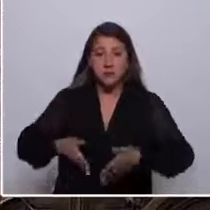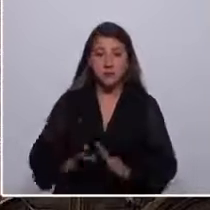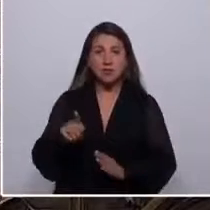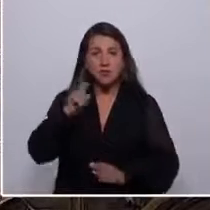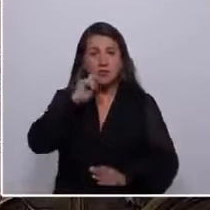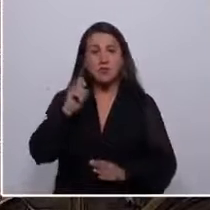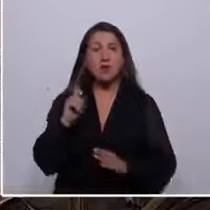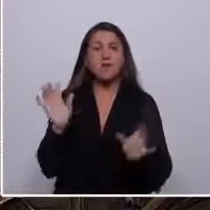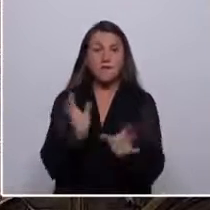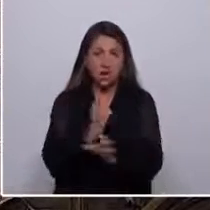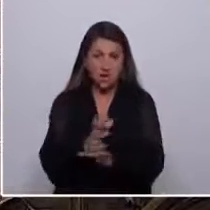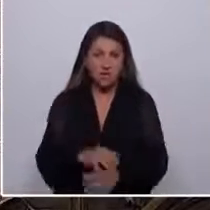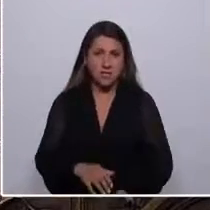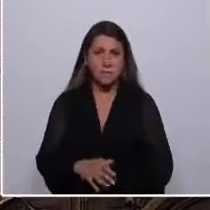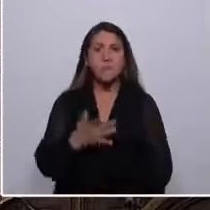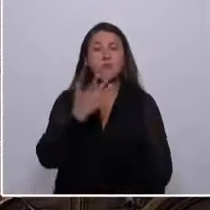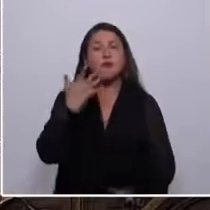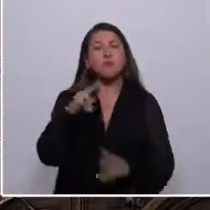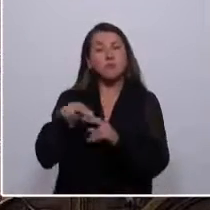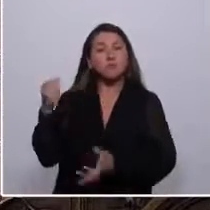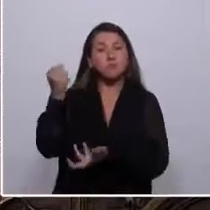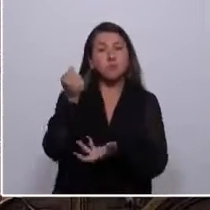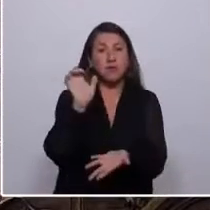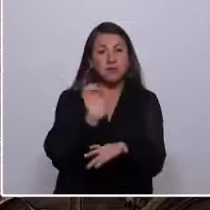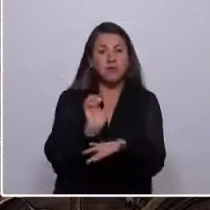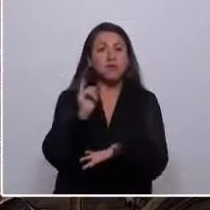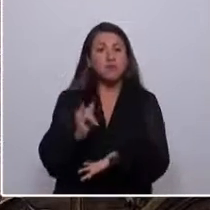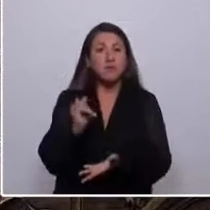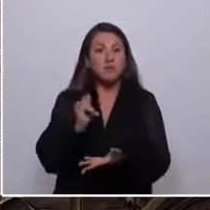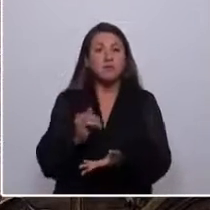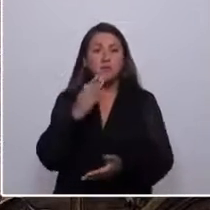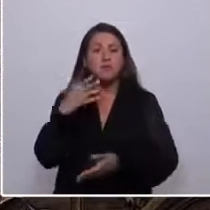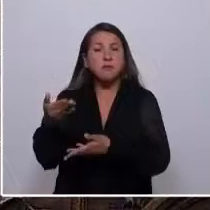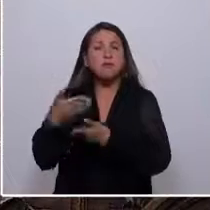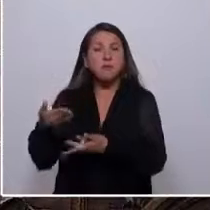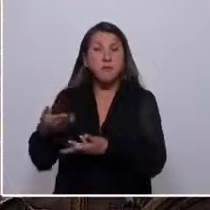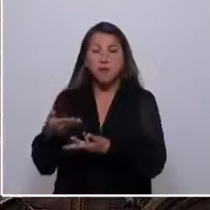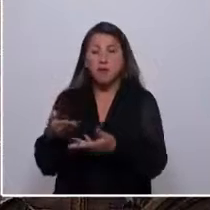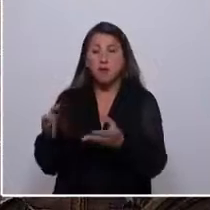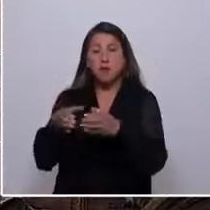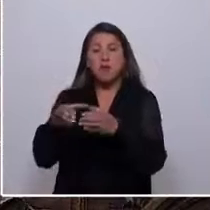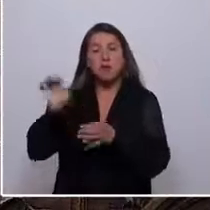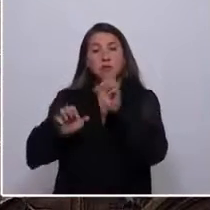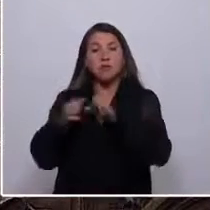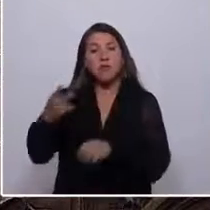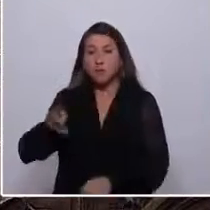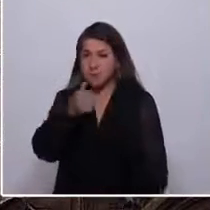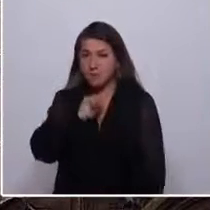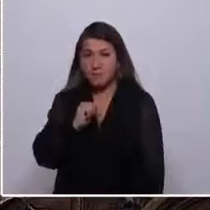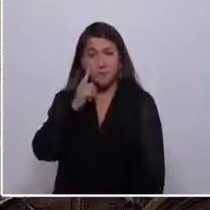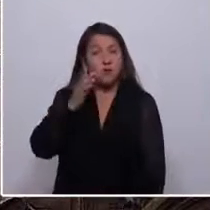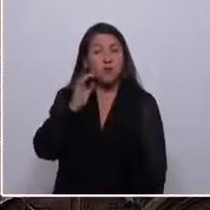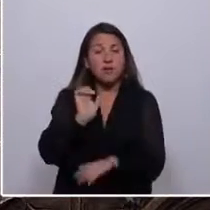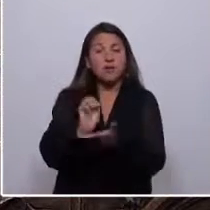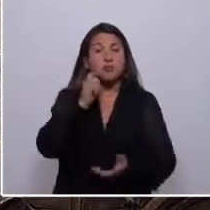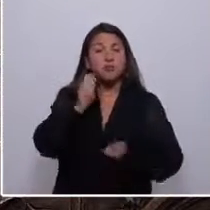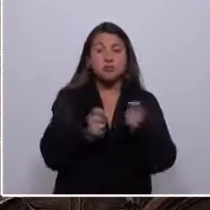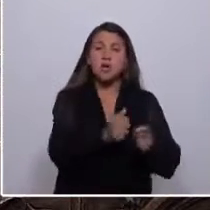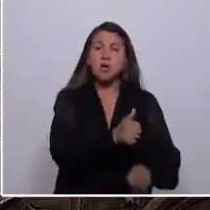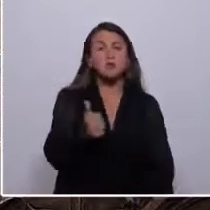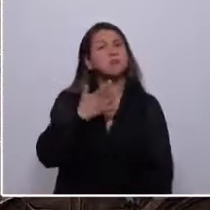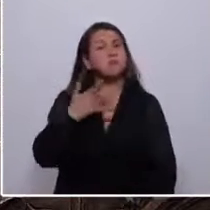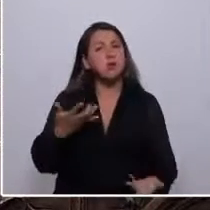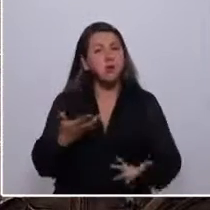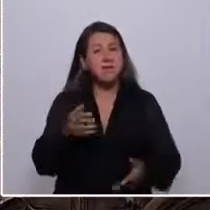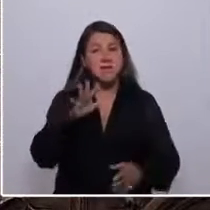Quisiera entender también por qué los recursos del Estado siempre se han destinado a los privados. El Estado subsidia a los dueños de todo. En Los Laureles, localidad de Longaví,